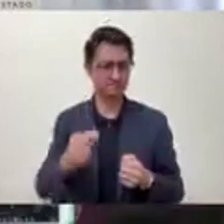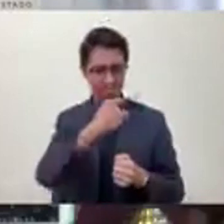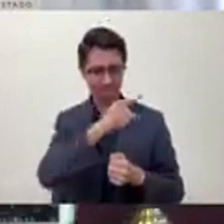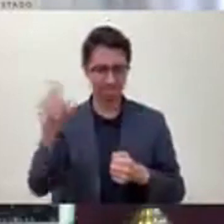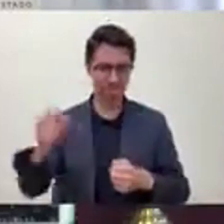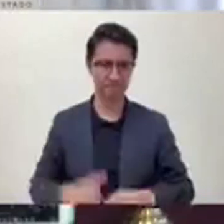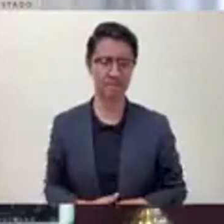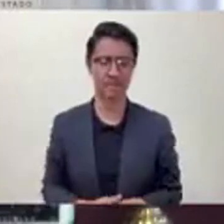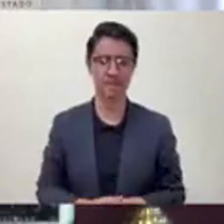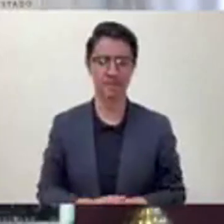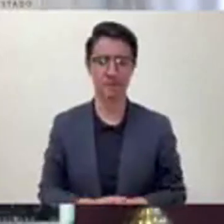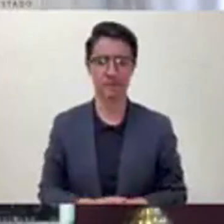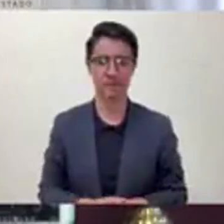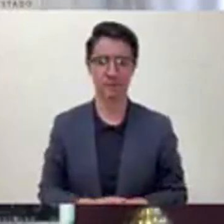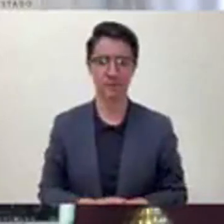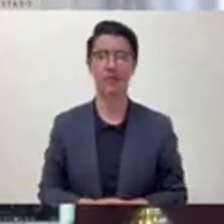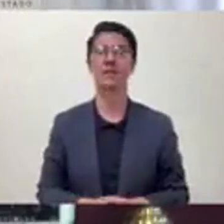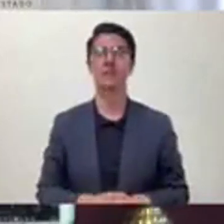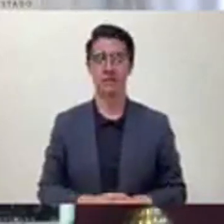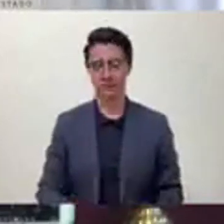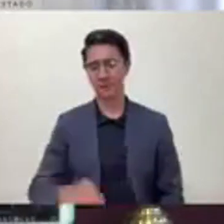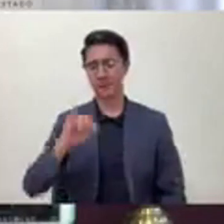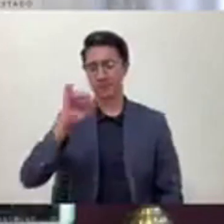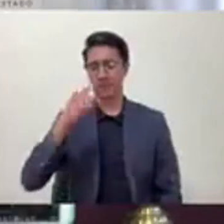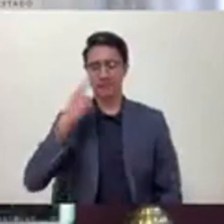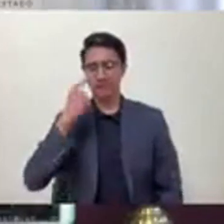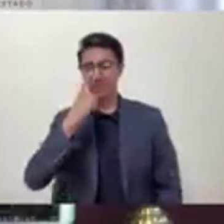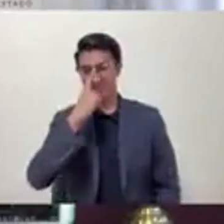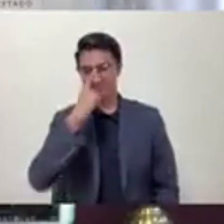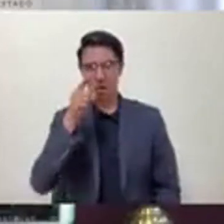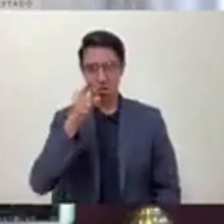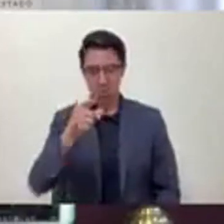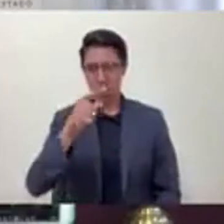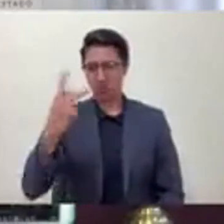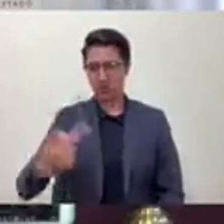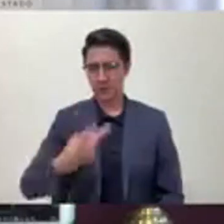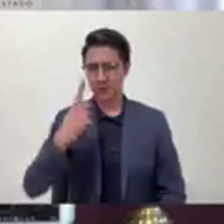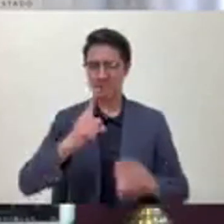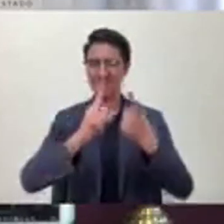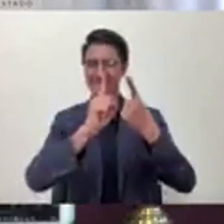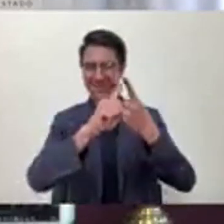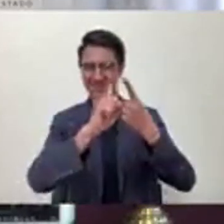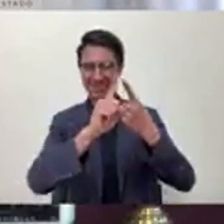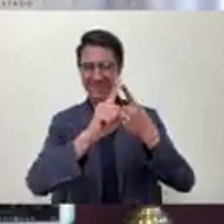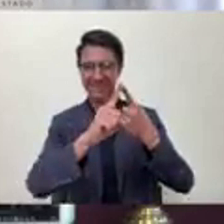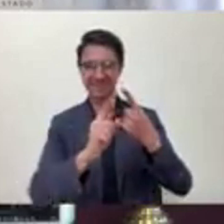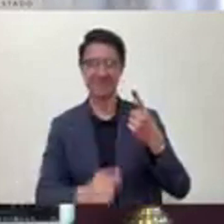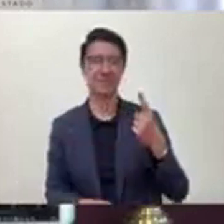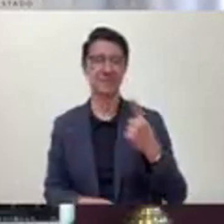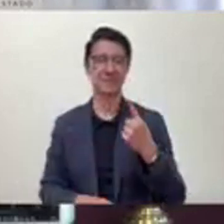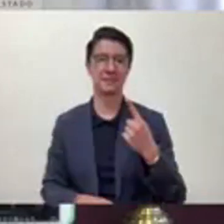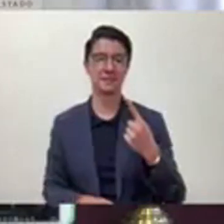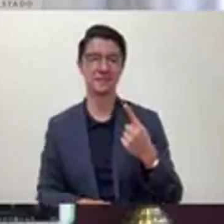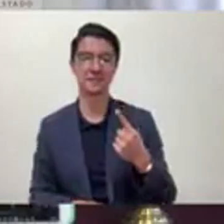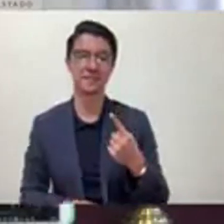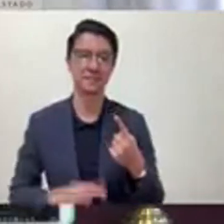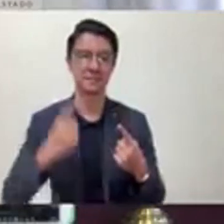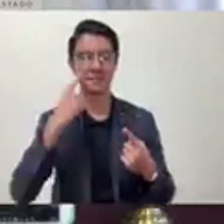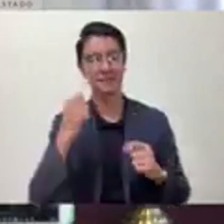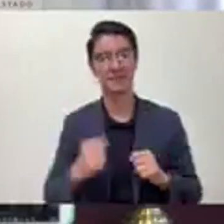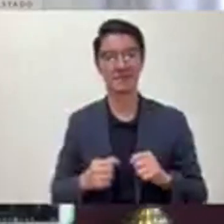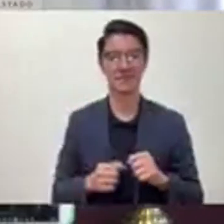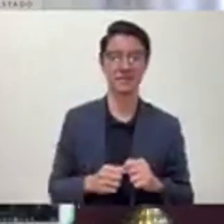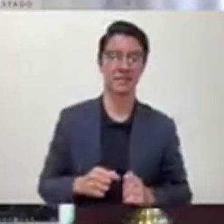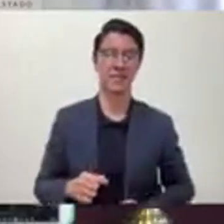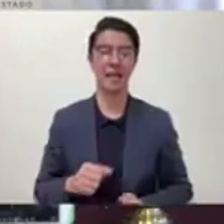los de los cuestionamientos afortunadamente hemos tenido por allá está nuestro Bueno amigo Alejandro de departamento de estado de Estados Unidos e